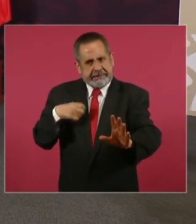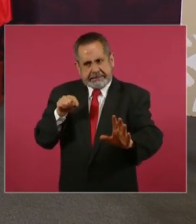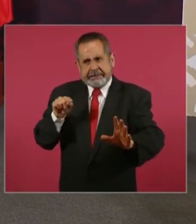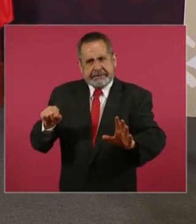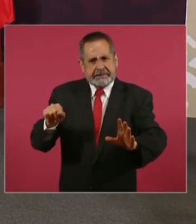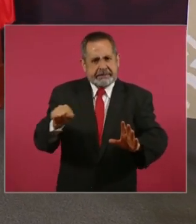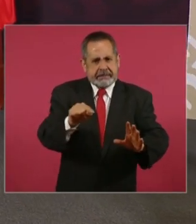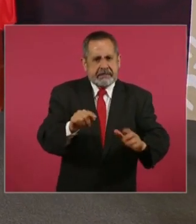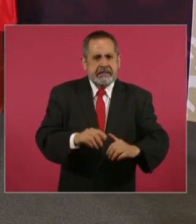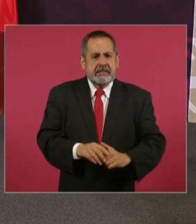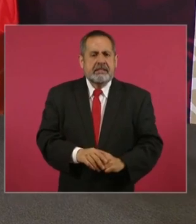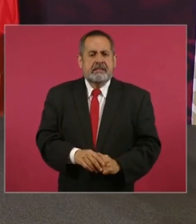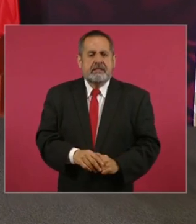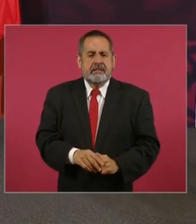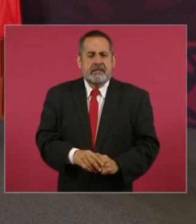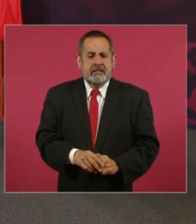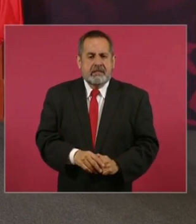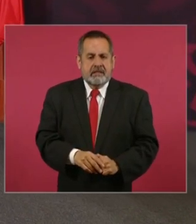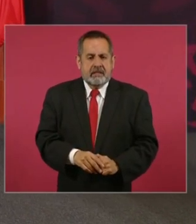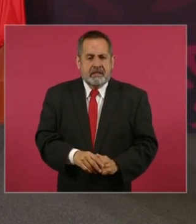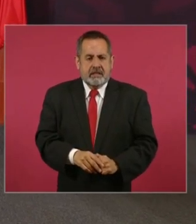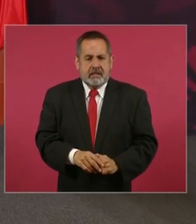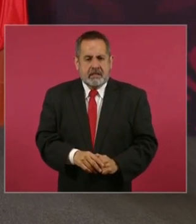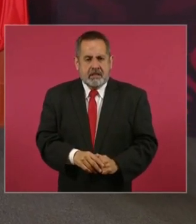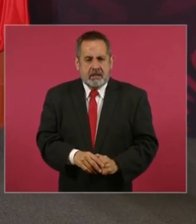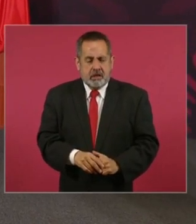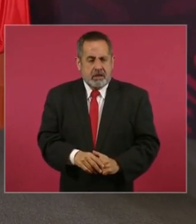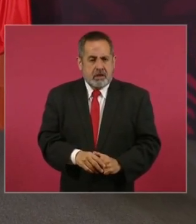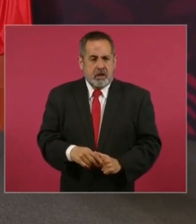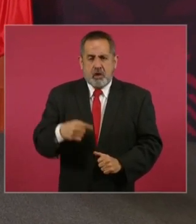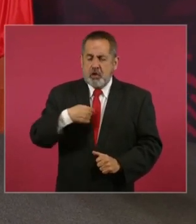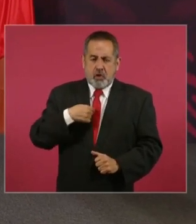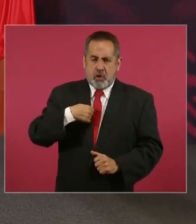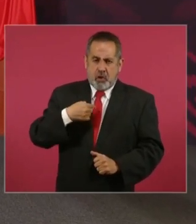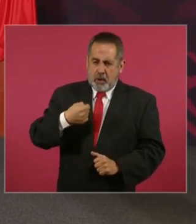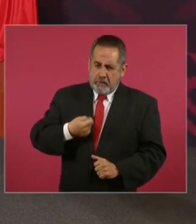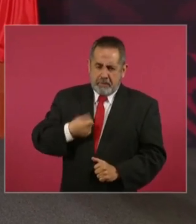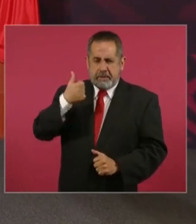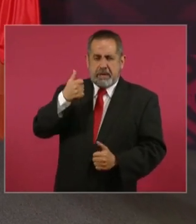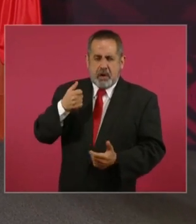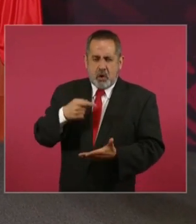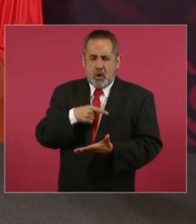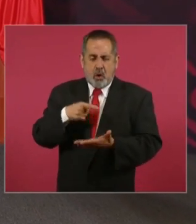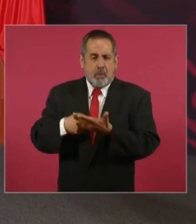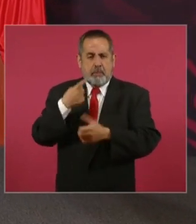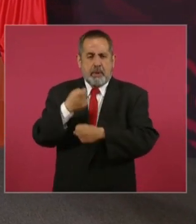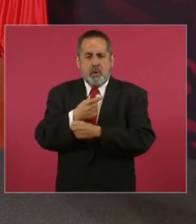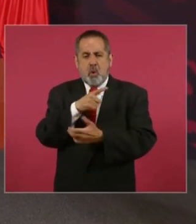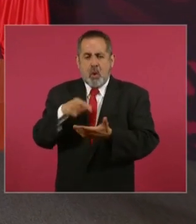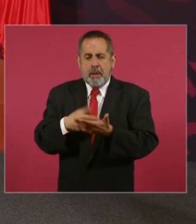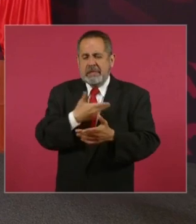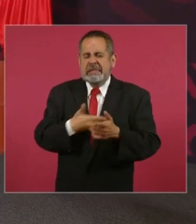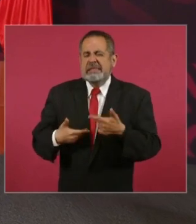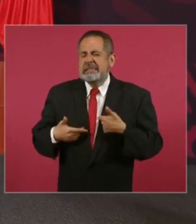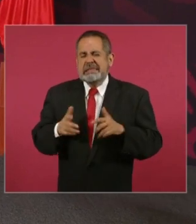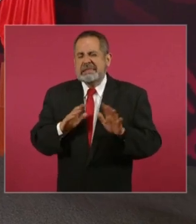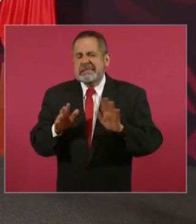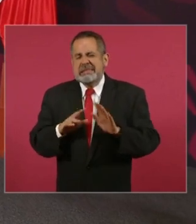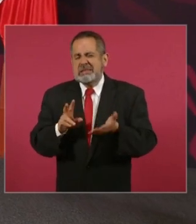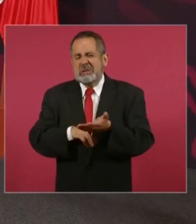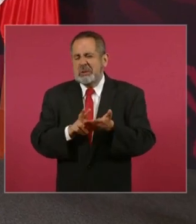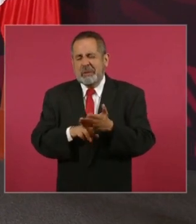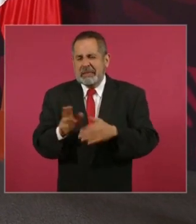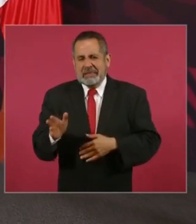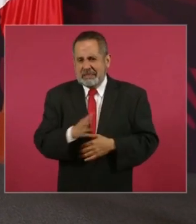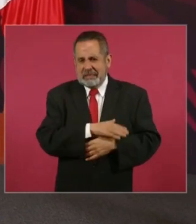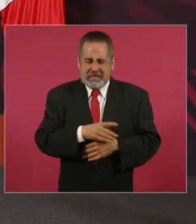No acepto de que sea yo el primer lugar, ¿no? Como presidente, no, eso no.